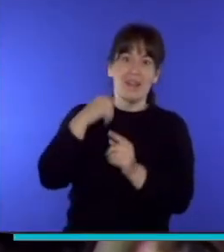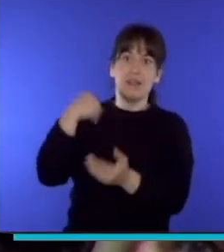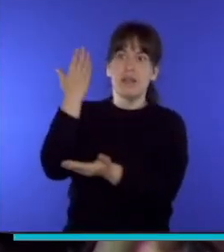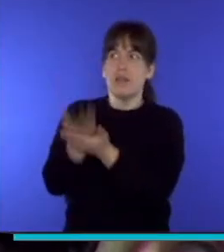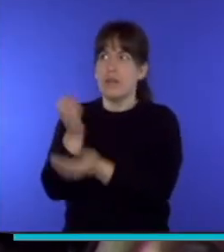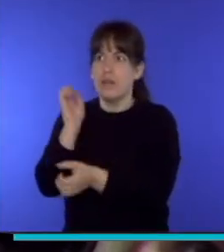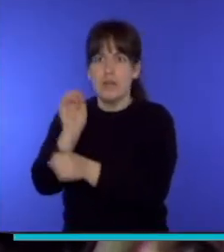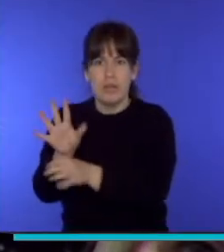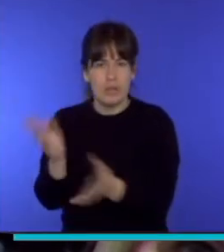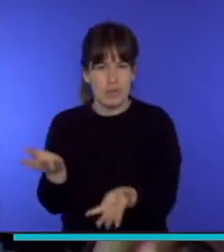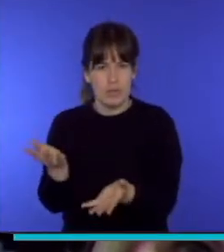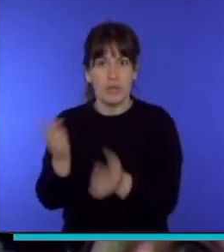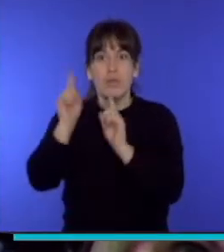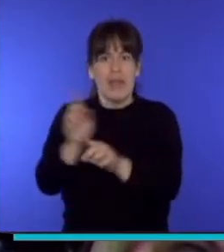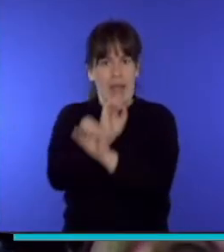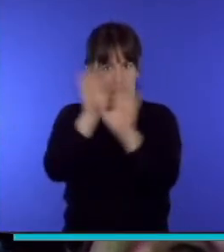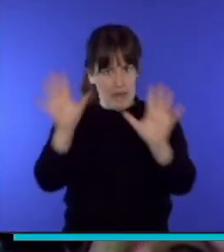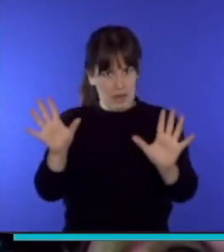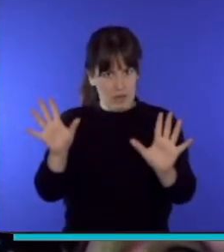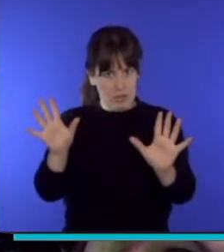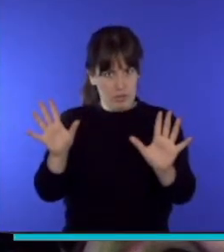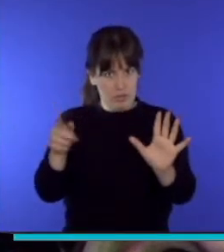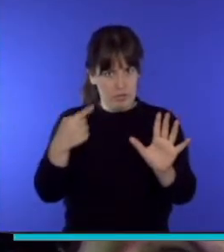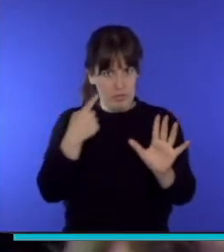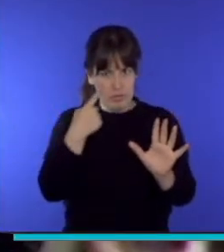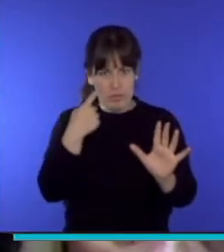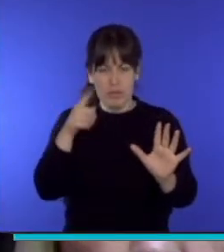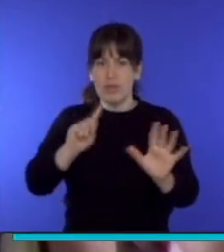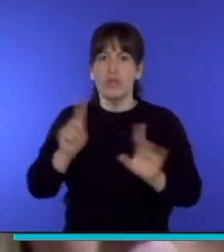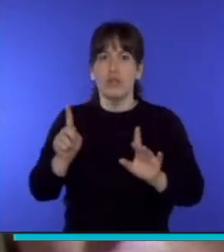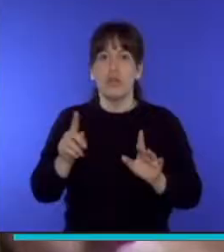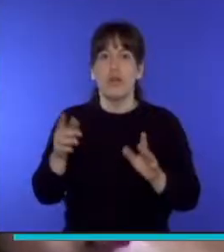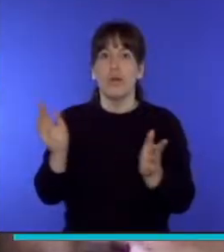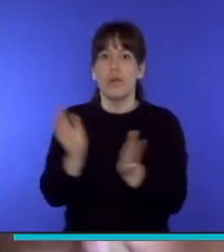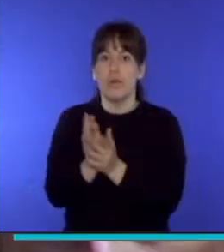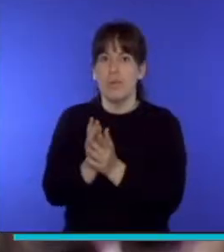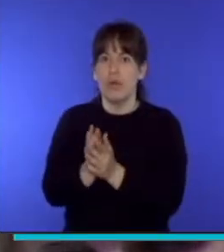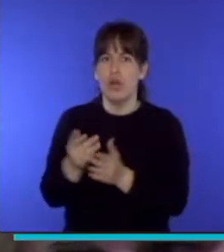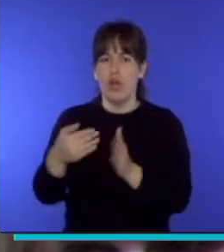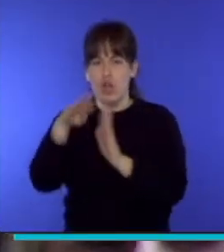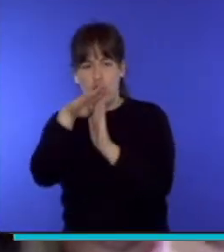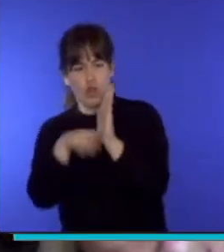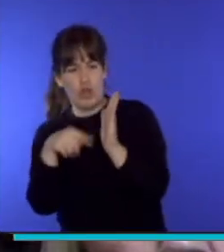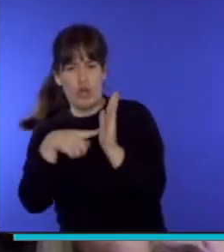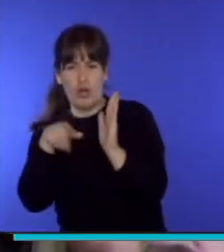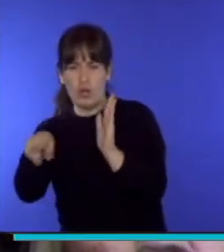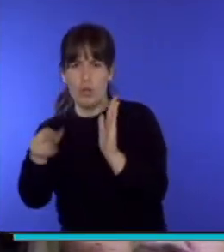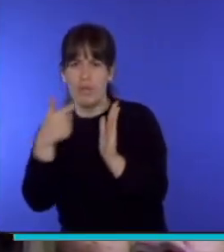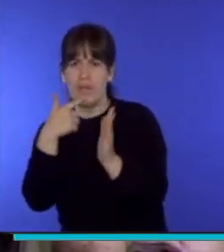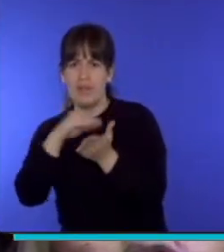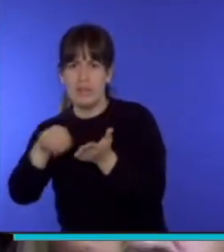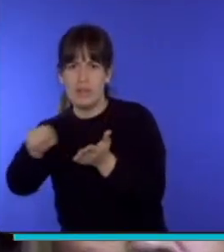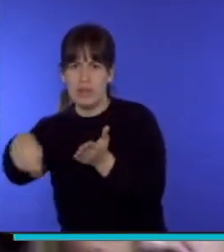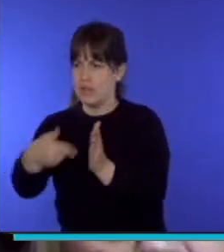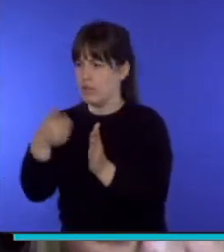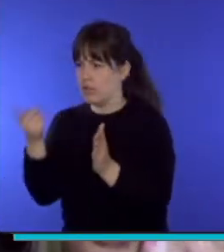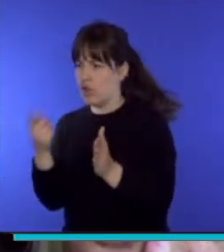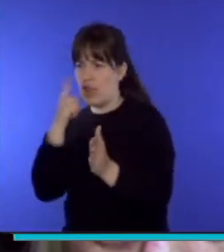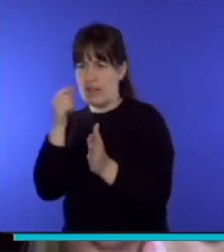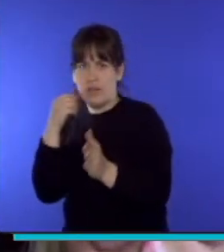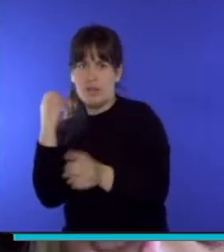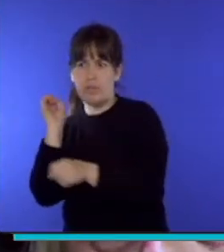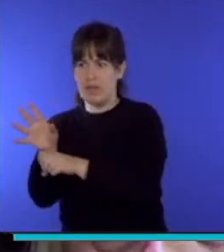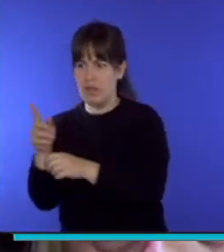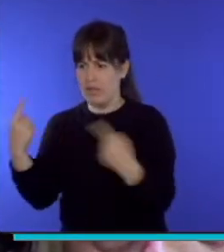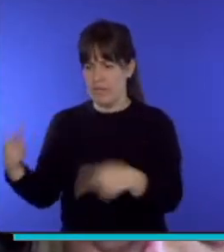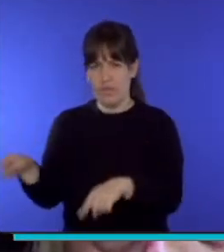proyecto de ley, porque también hay que aclarar eso. No era coincidente el cronograma que pedía o la modificación que pedía la Junta con el cronograma que había enviado